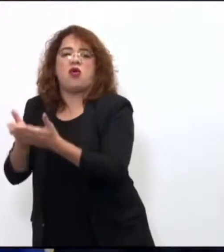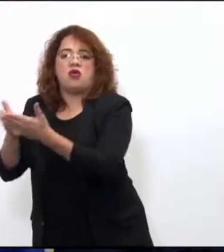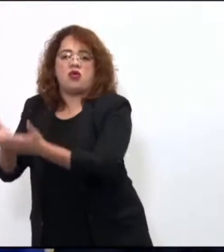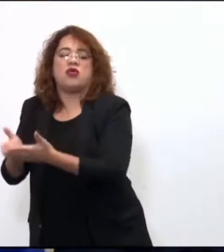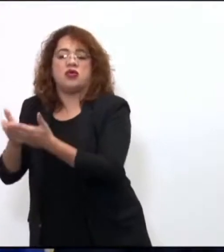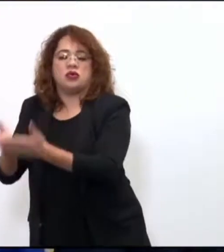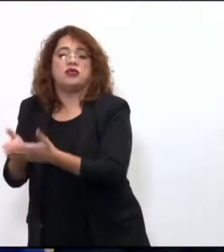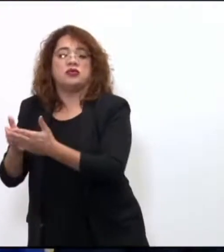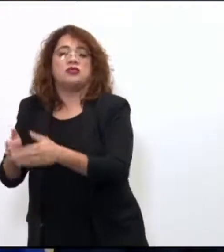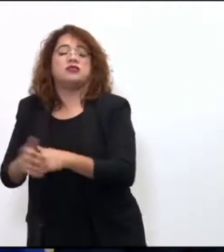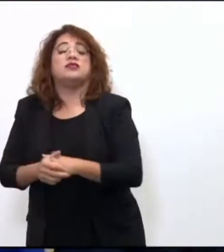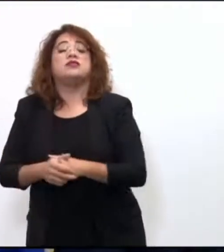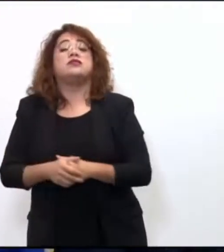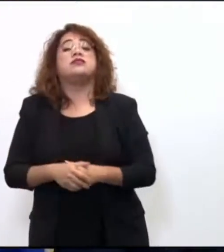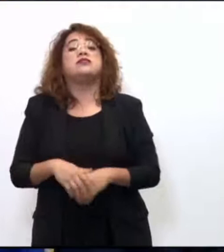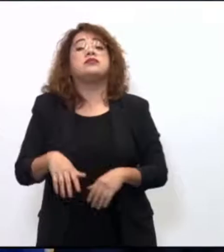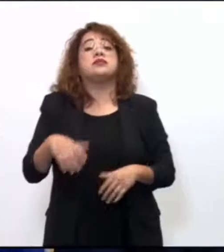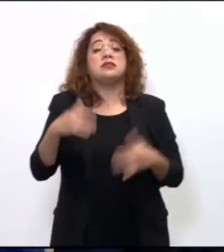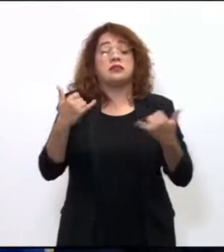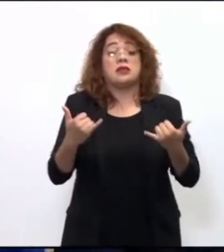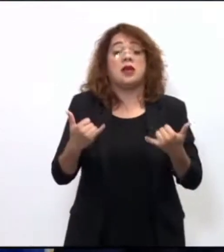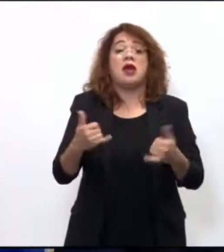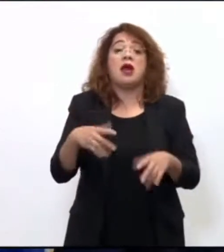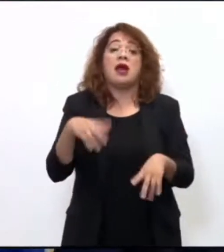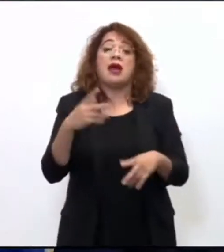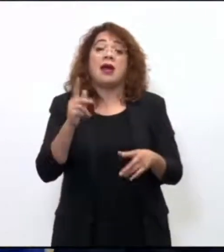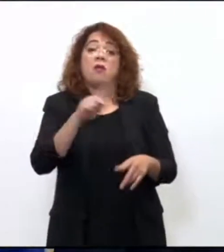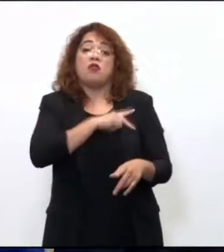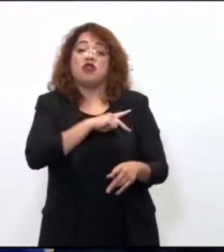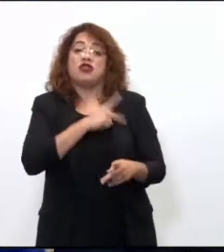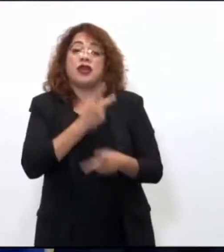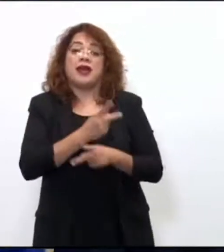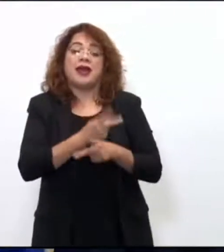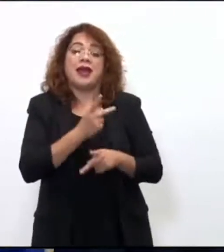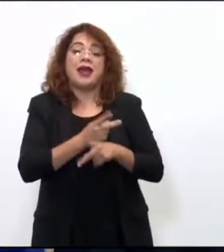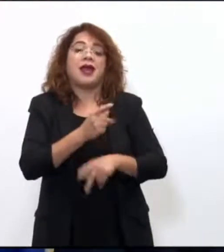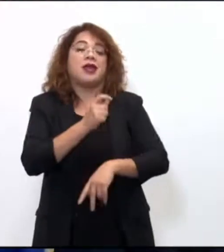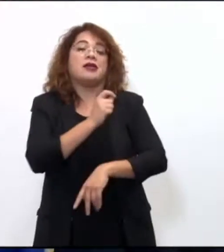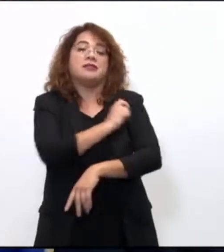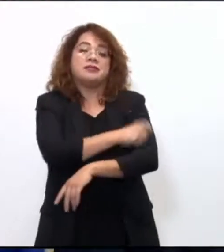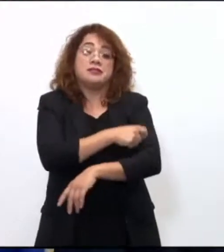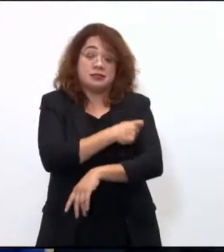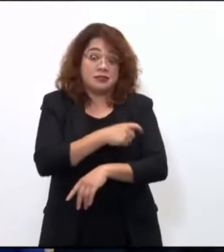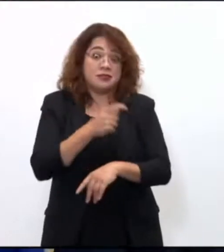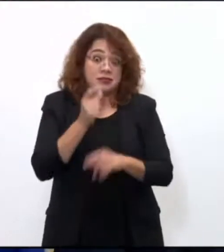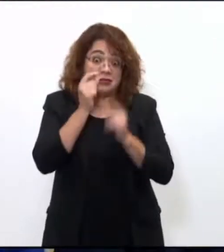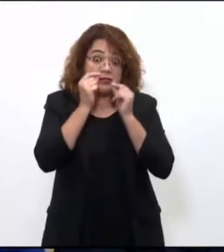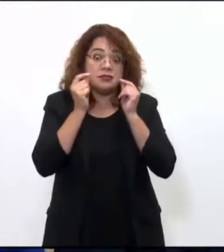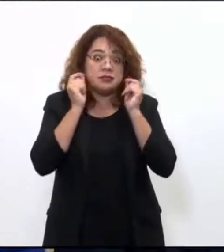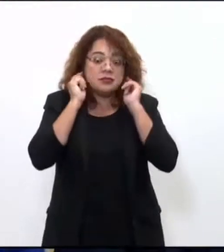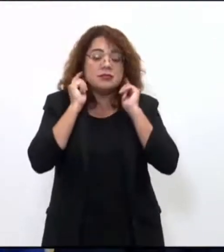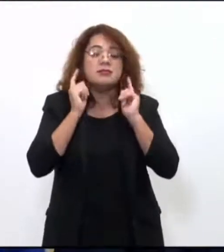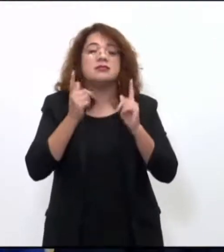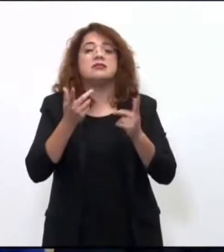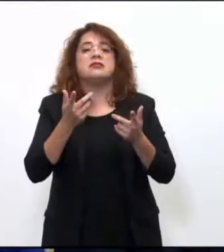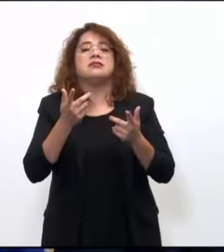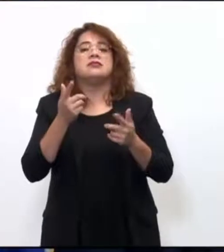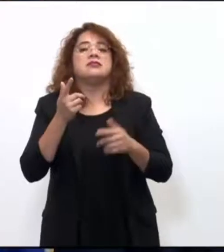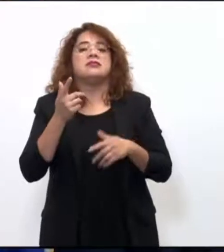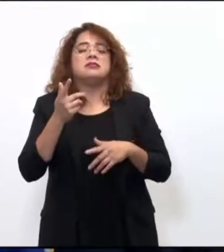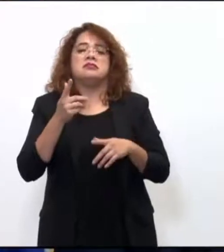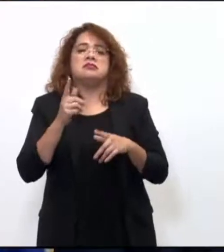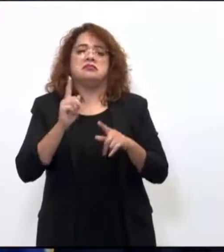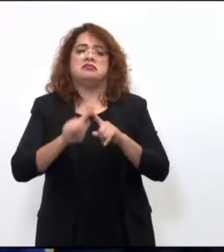Establecimientos de cuidado personal se pueden reanudar los servicios de perforación